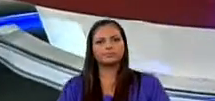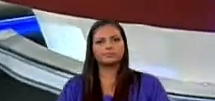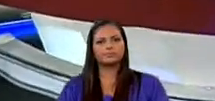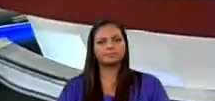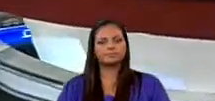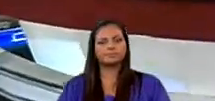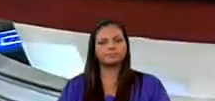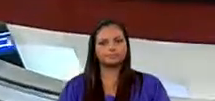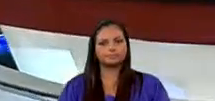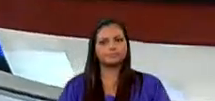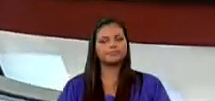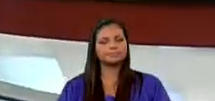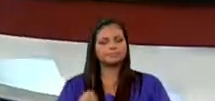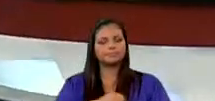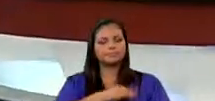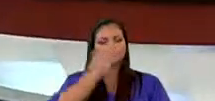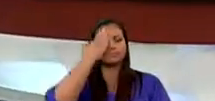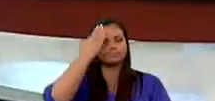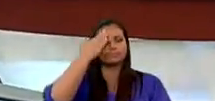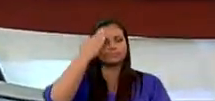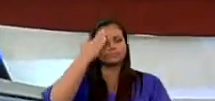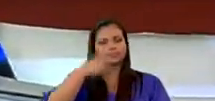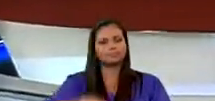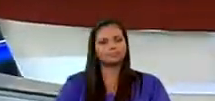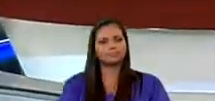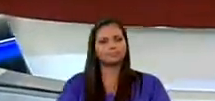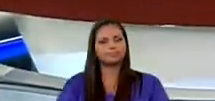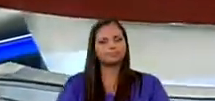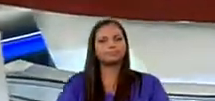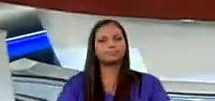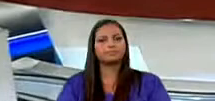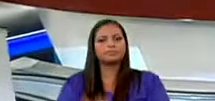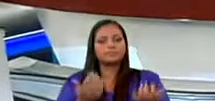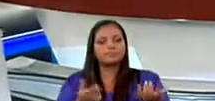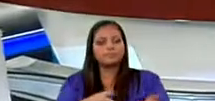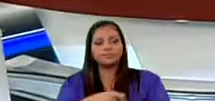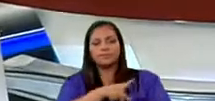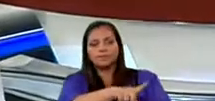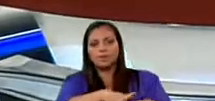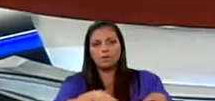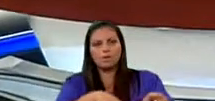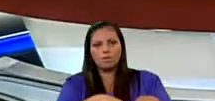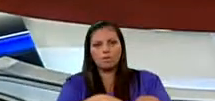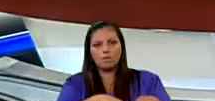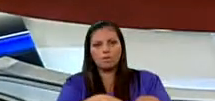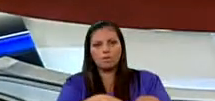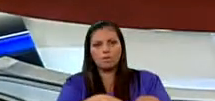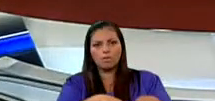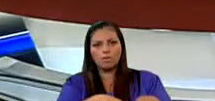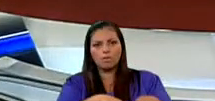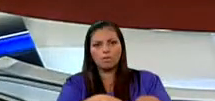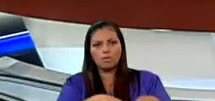Bueno, conocemos que en la unidad judicial Cuartel Modelo, hoy en la mañana, será la audiencia de